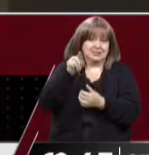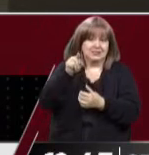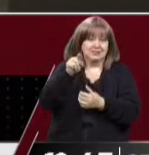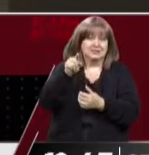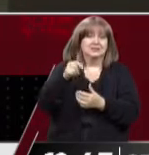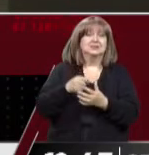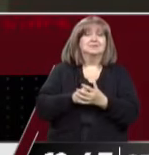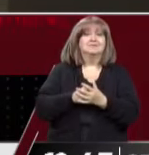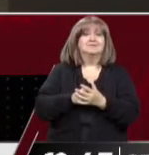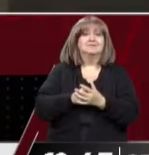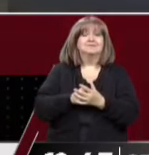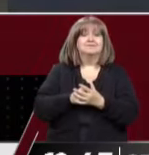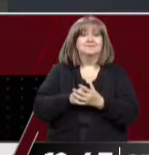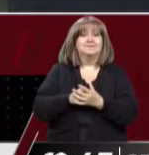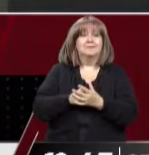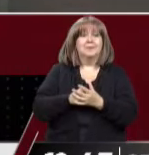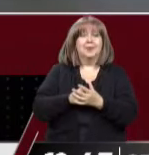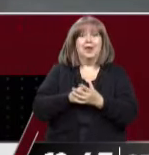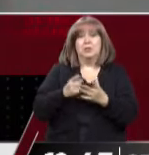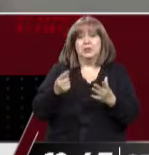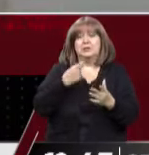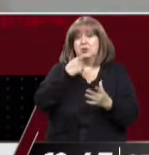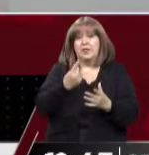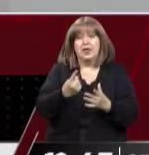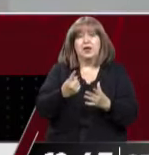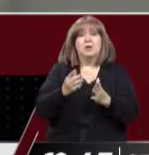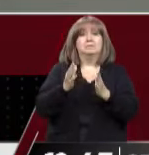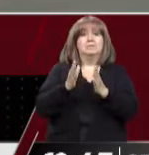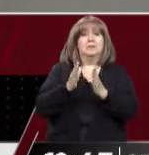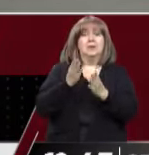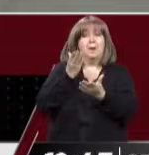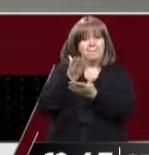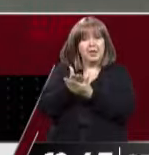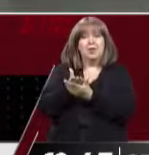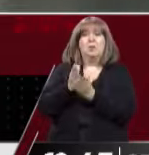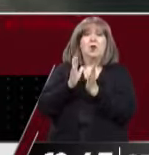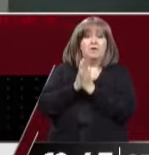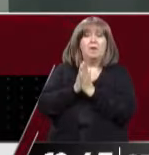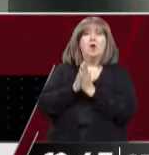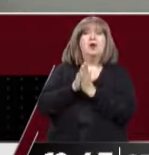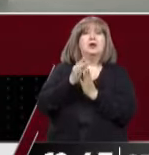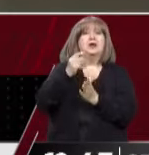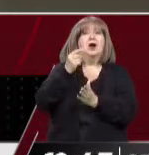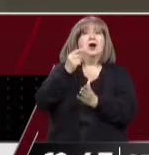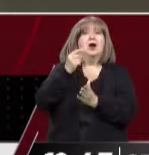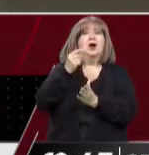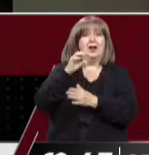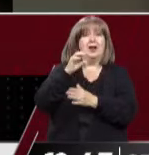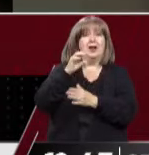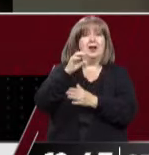por eso humildemente le solicitamos la intervención al Señor gallo para poder